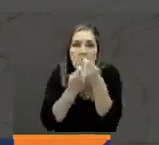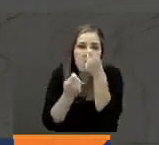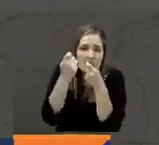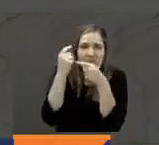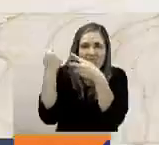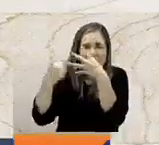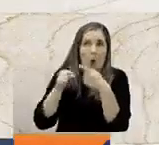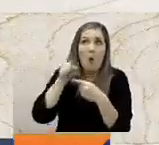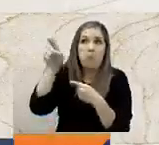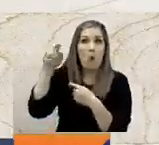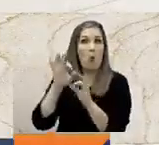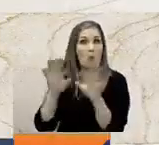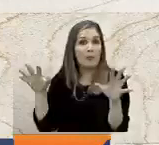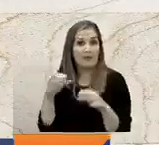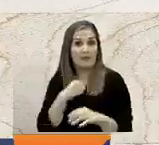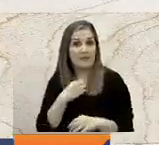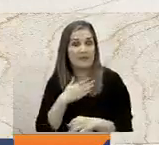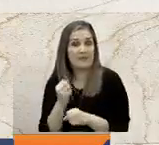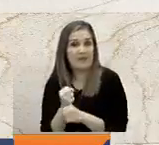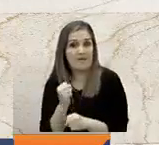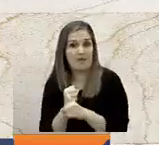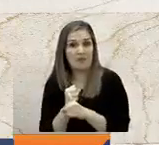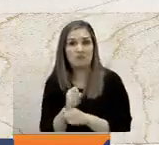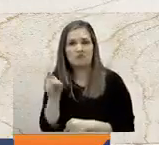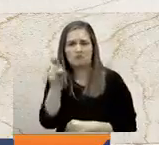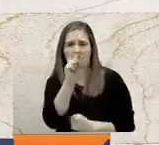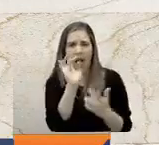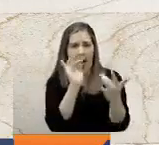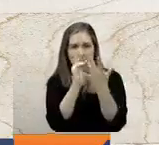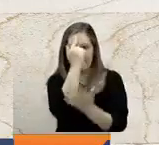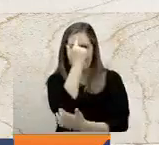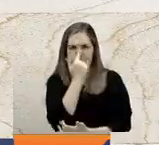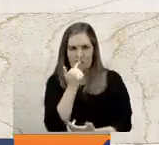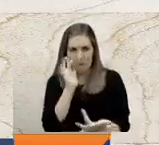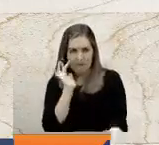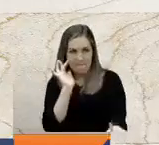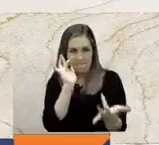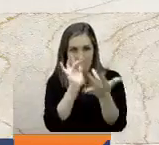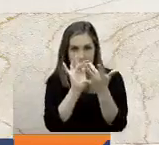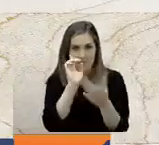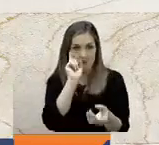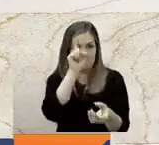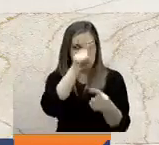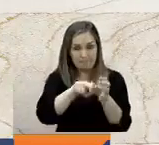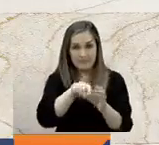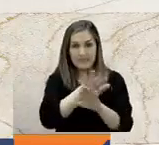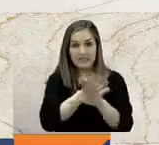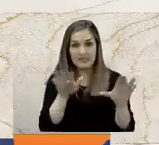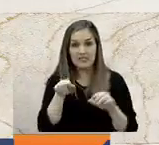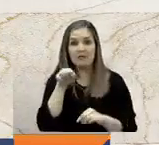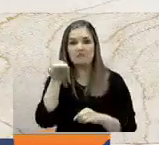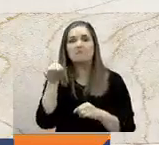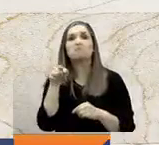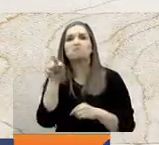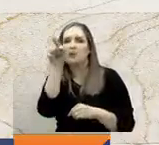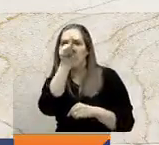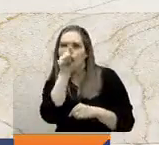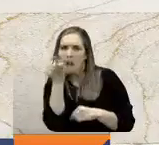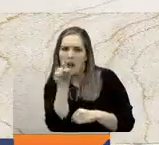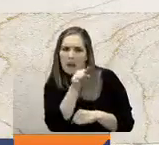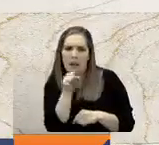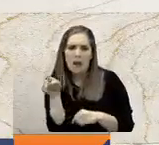entre otros. De clic sobre la categoría que más se ajuste con su perfil. Luego va a encontrar algunas vacantes